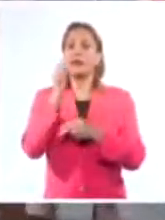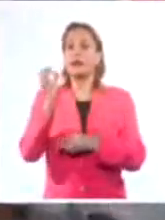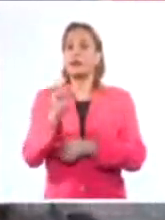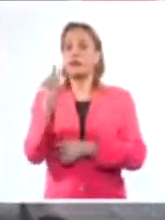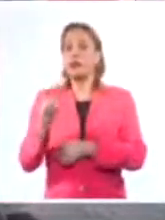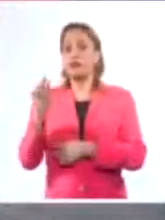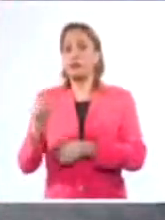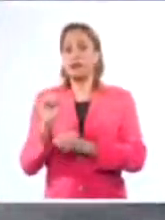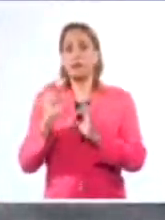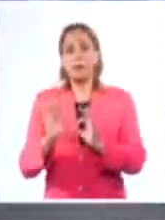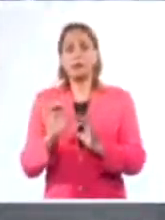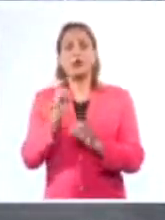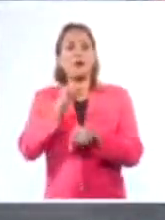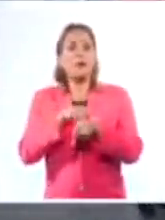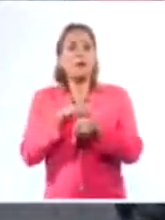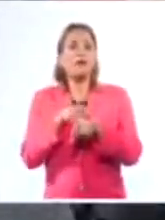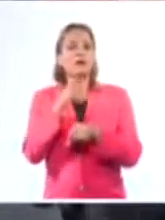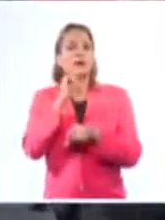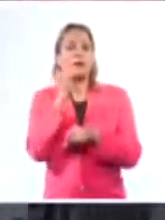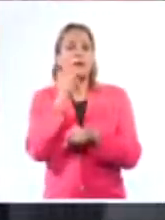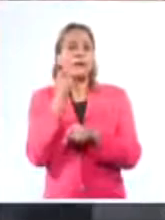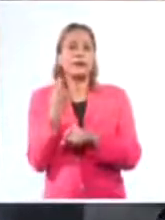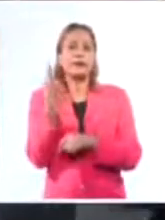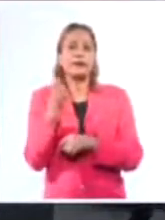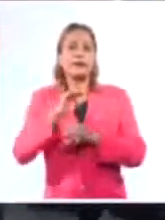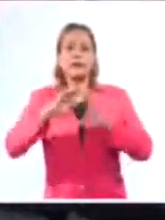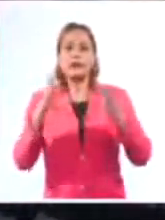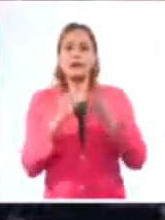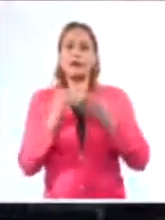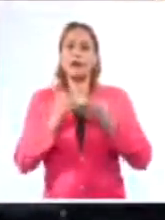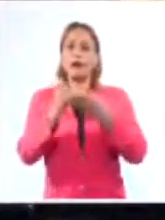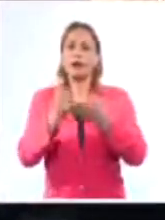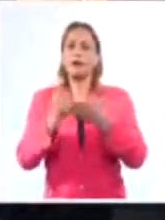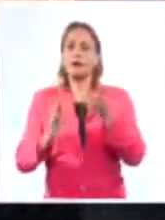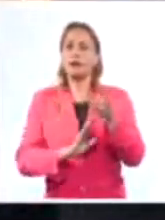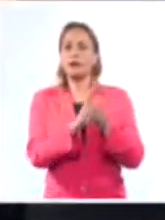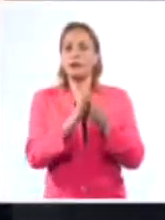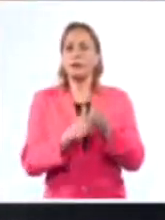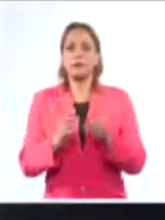Cintia Ibatao y Marlene Carrasco Barrientos, Sistema Informativo de la Televisión Cubana.